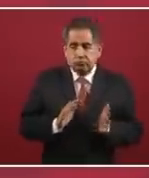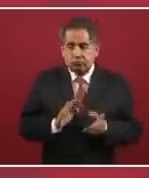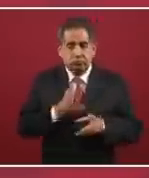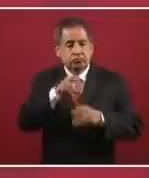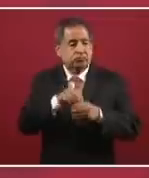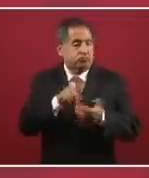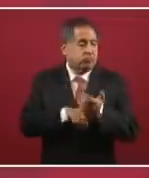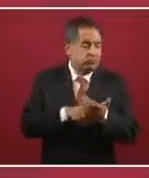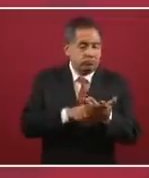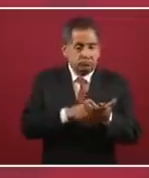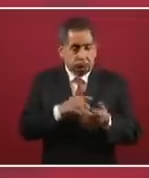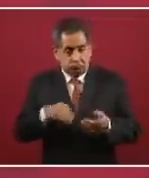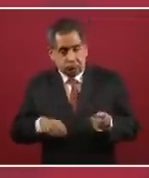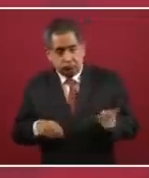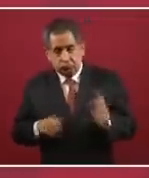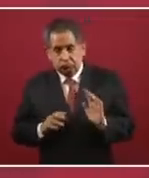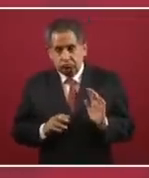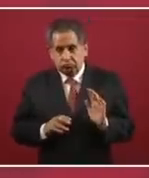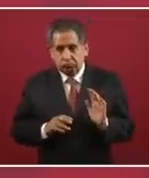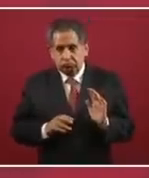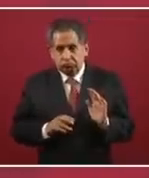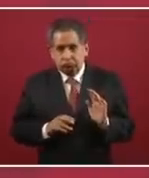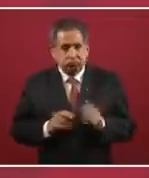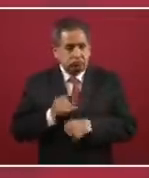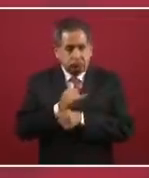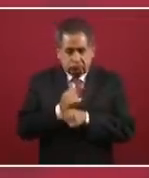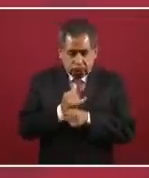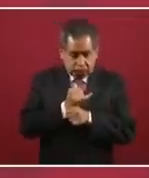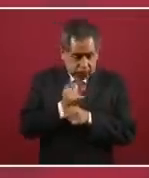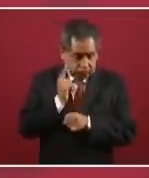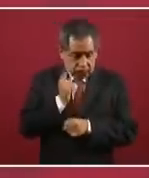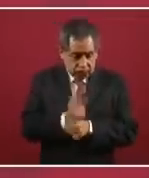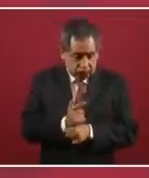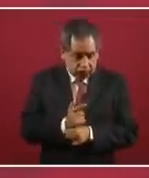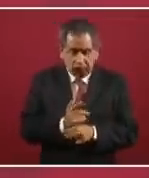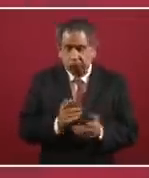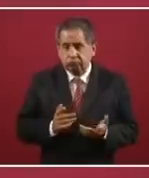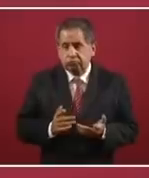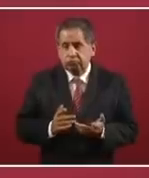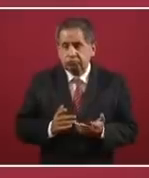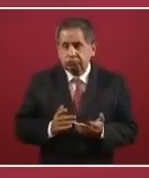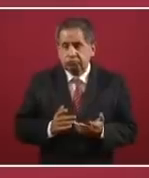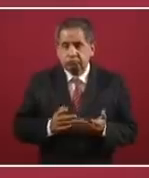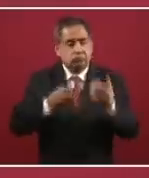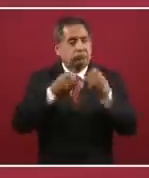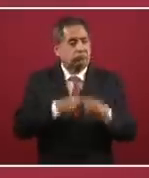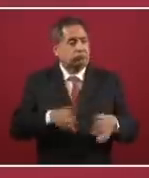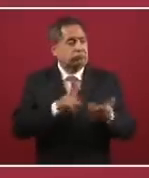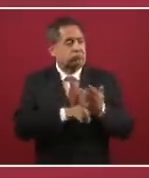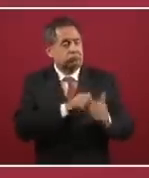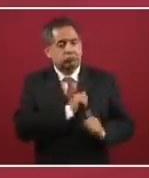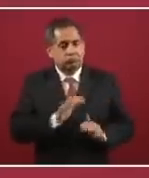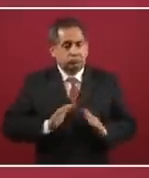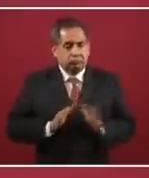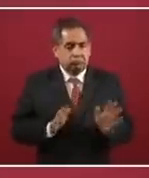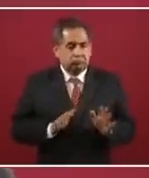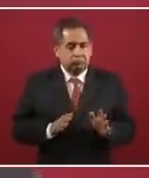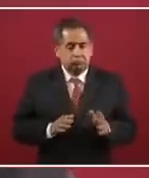involucrado y si se abría la investigación, se iba a perjudicar al ejército. No,